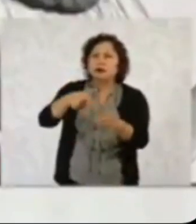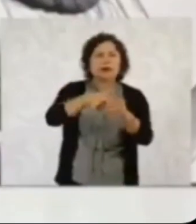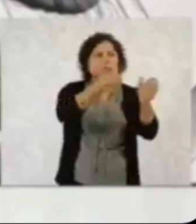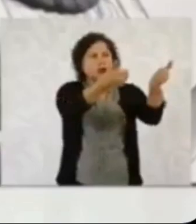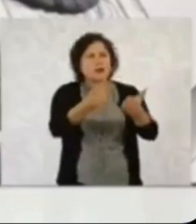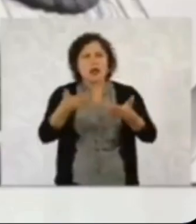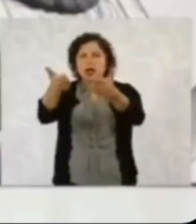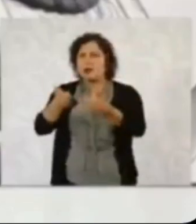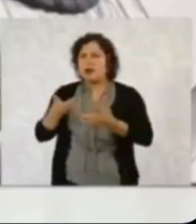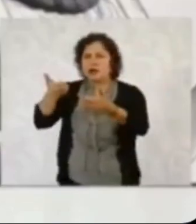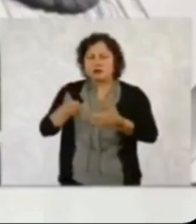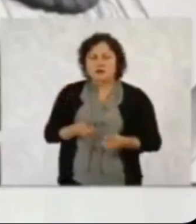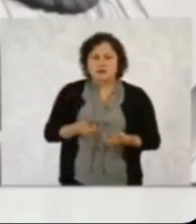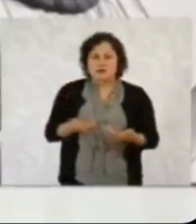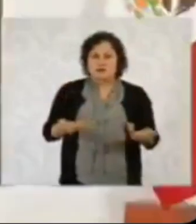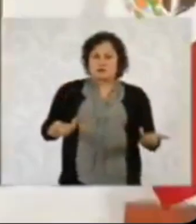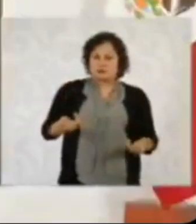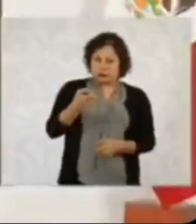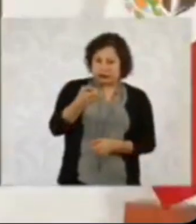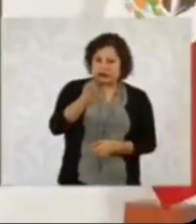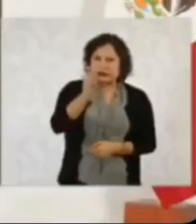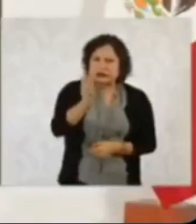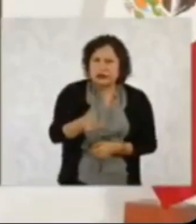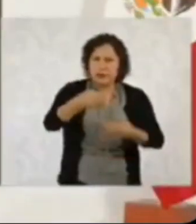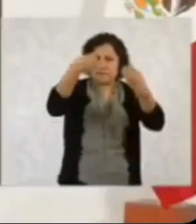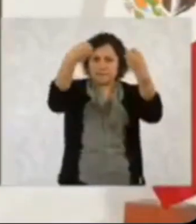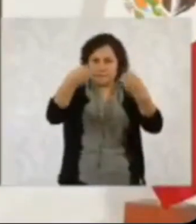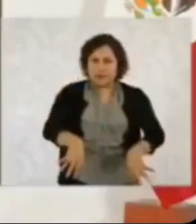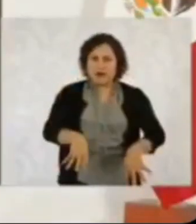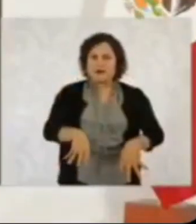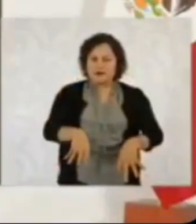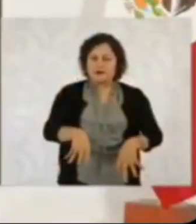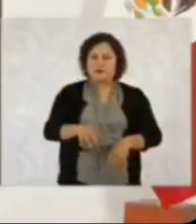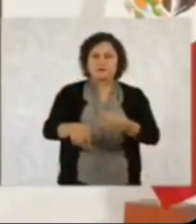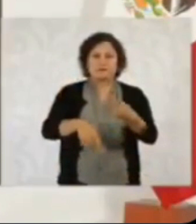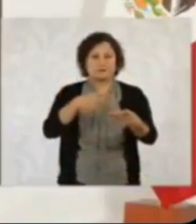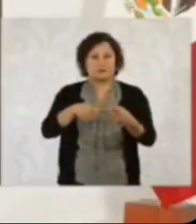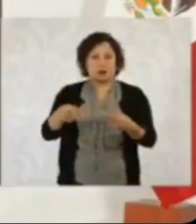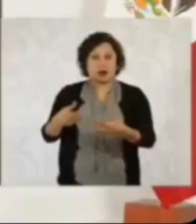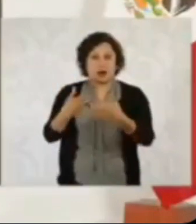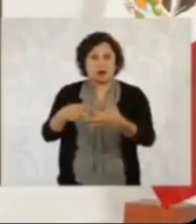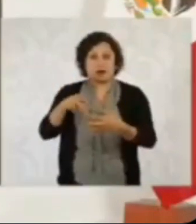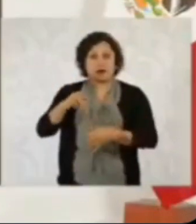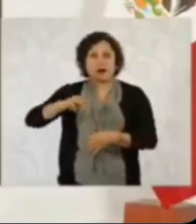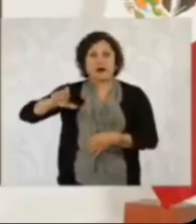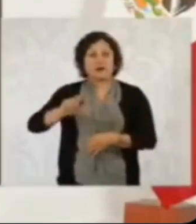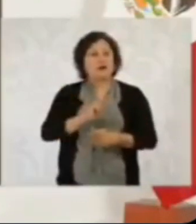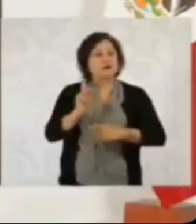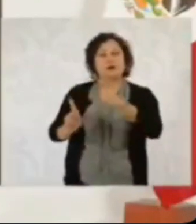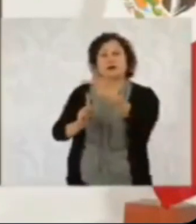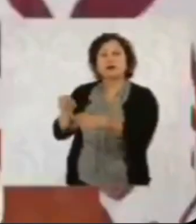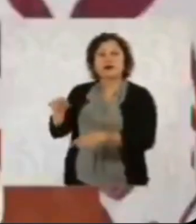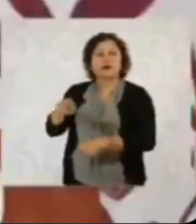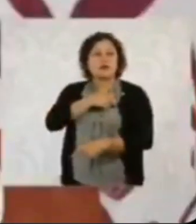energética, pues entonces, ¿qué es? Endeudar una empresa pública y producir